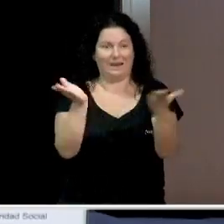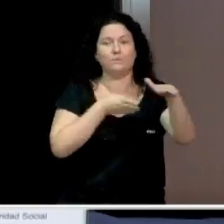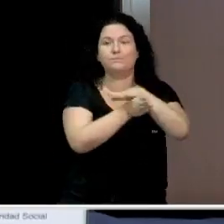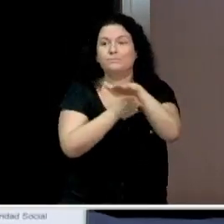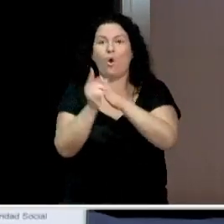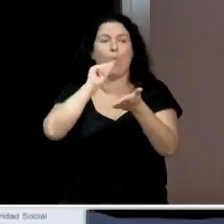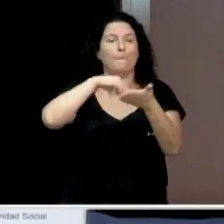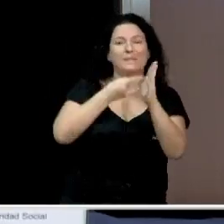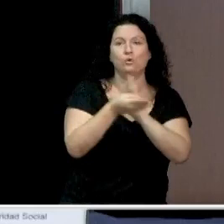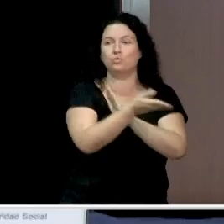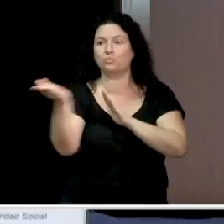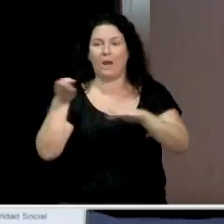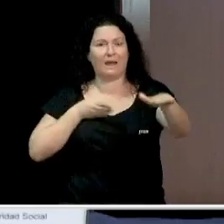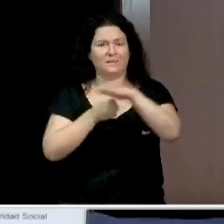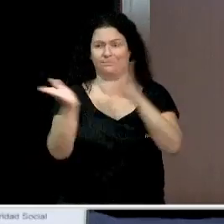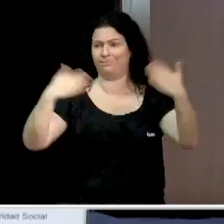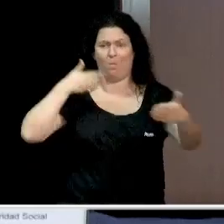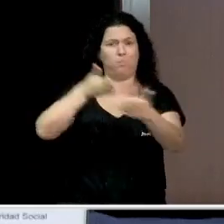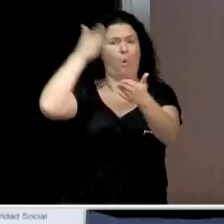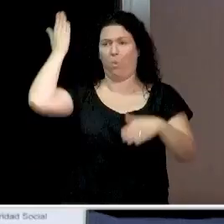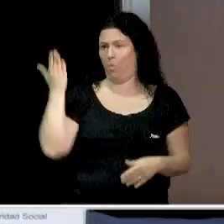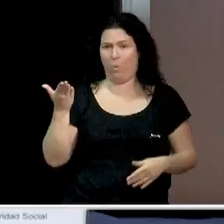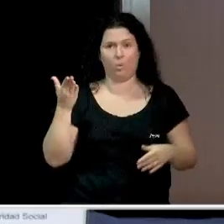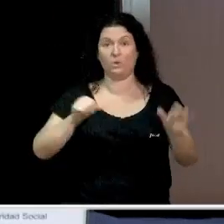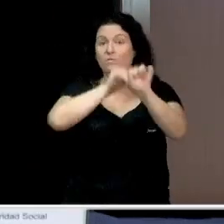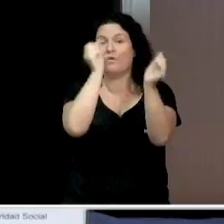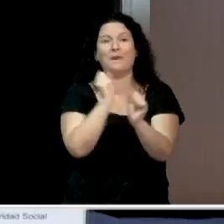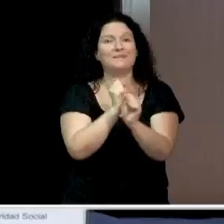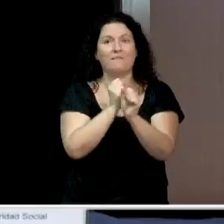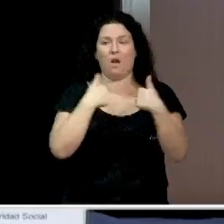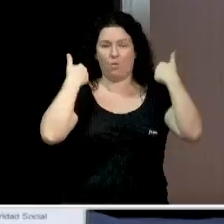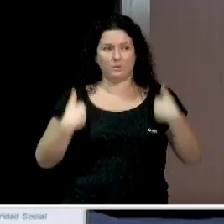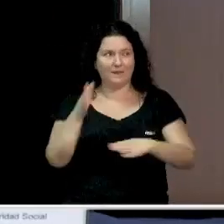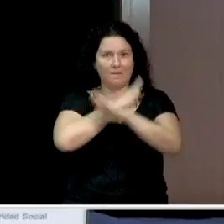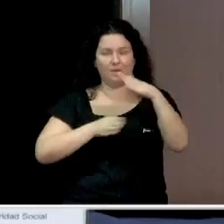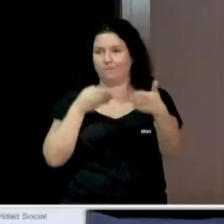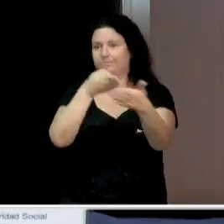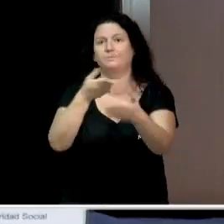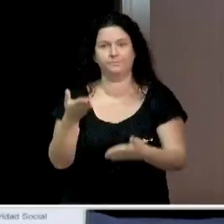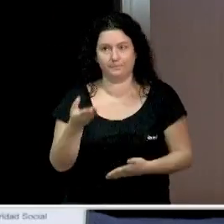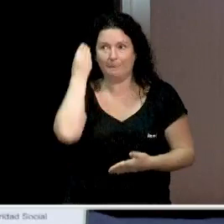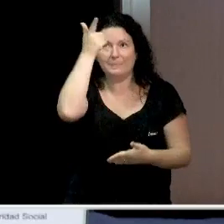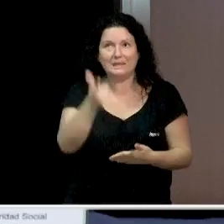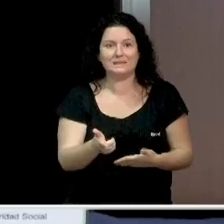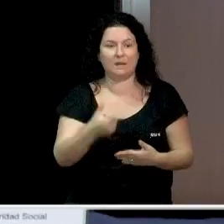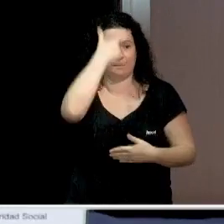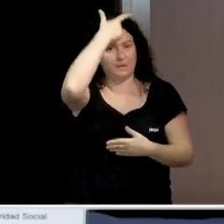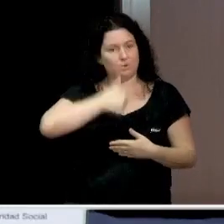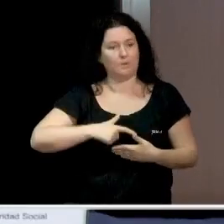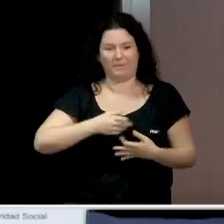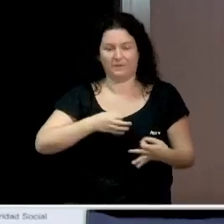de trabajo. Los métodos de trabajo, las maneras de trabajar, tampoco están diseñadas teniendo en cuenta